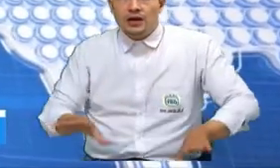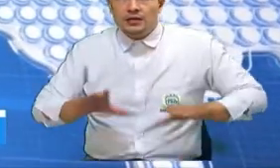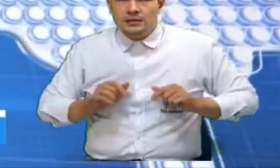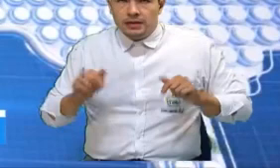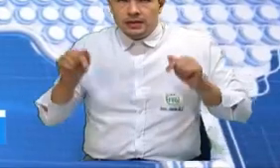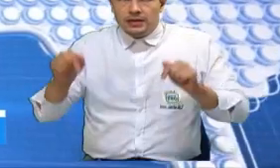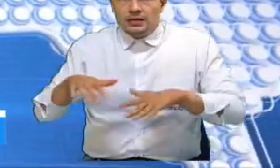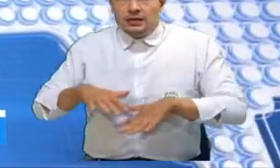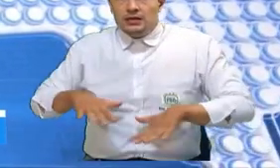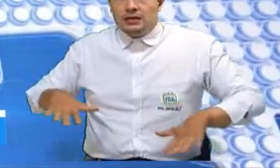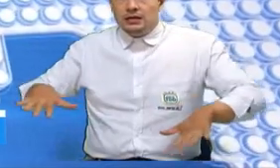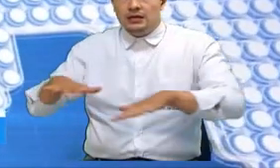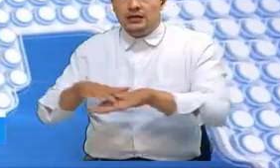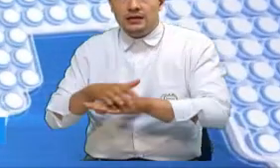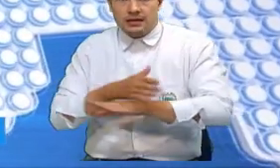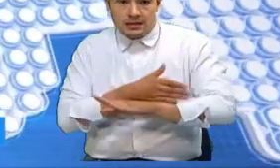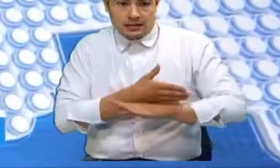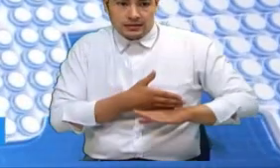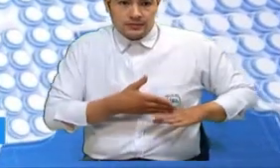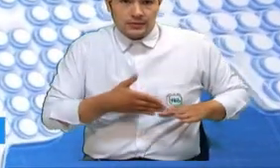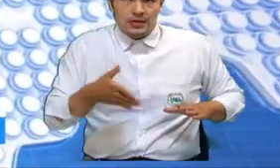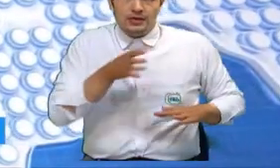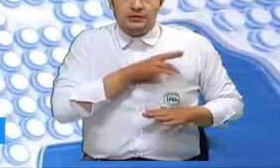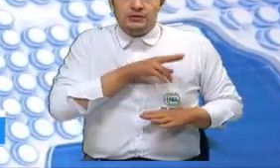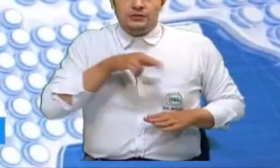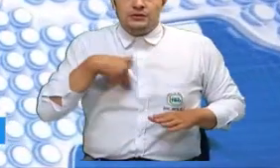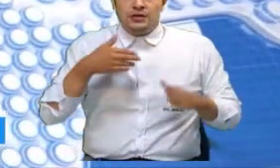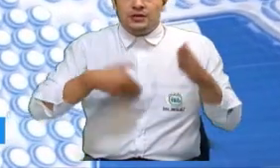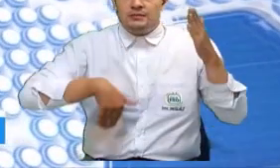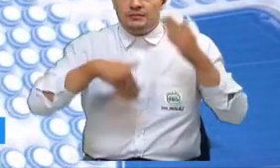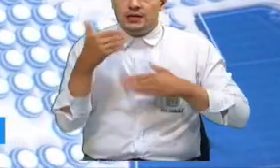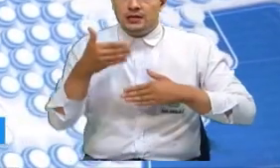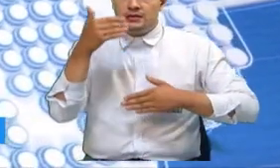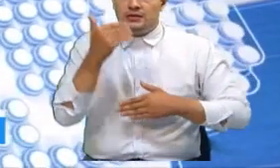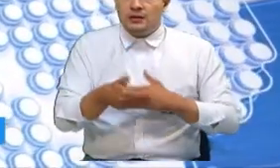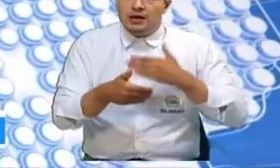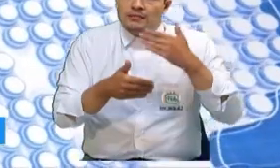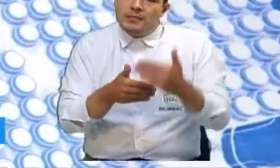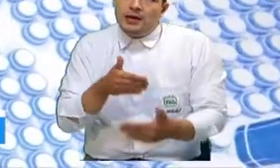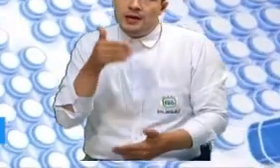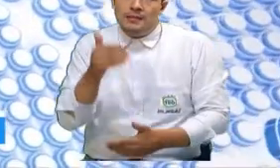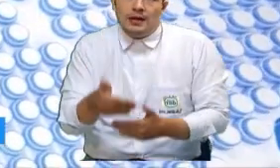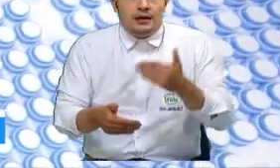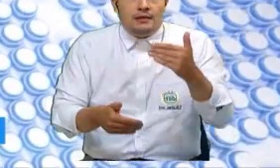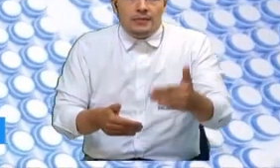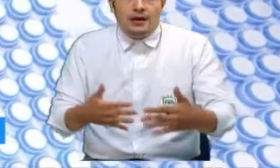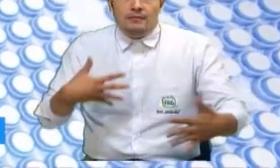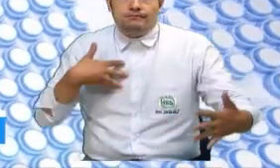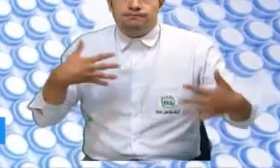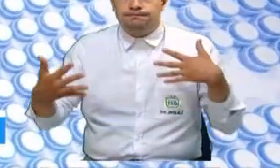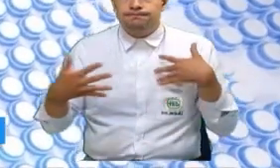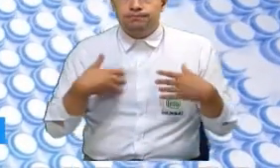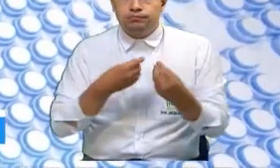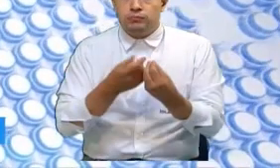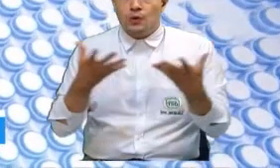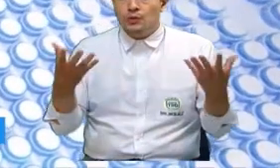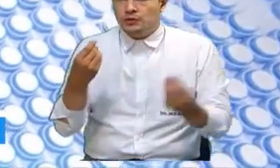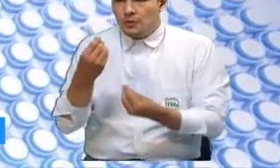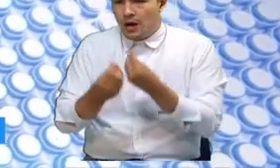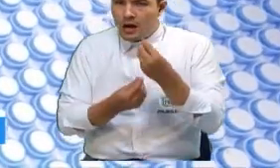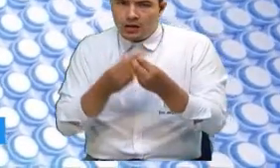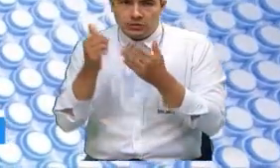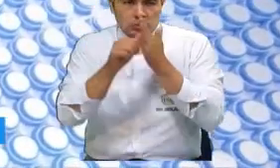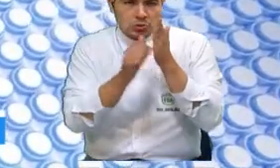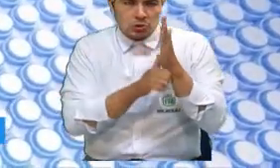personaje. Luego entonces empezamos a todo el proceso de la actuación y pues nada, hemos hecho muchísimas series, o he hecho